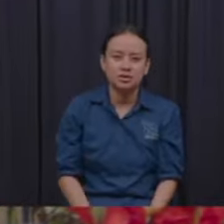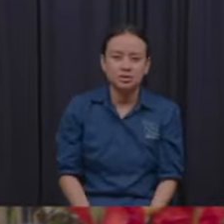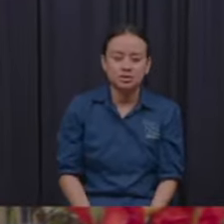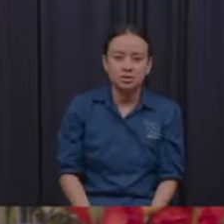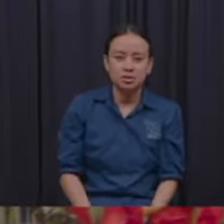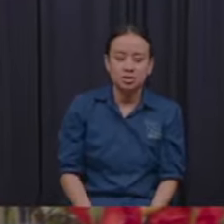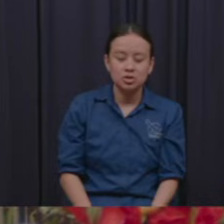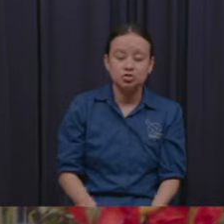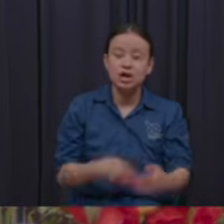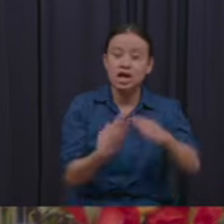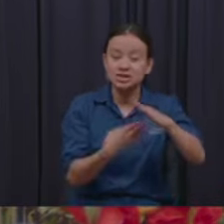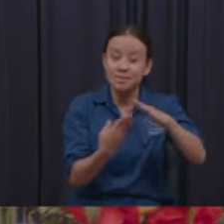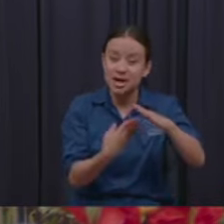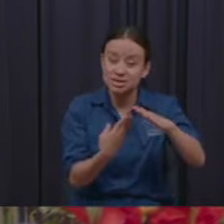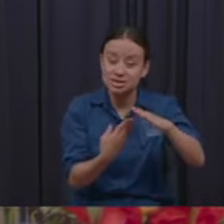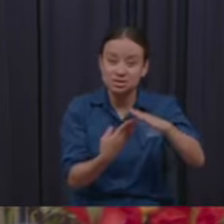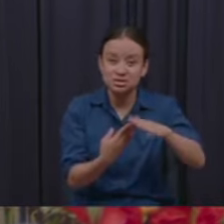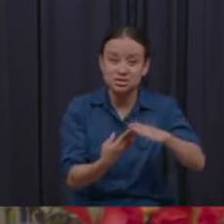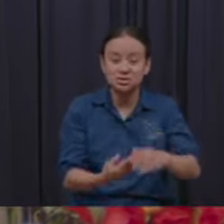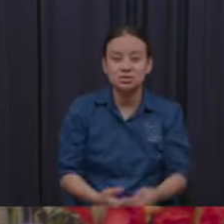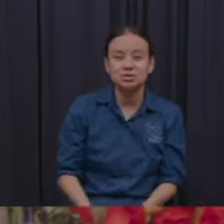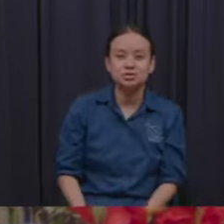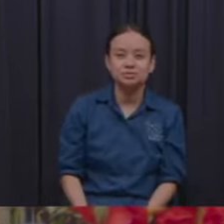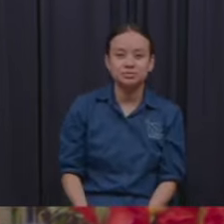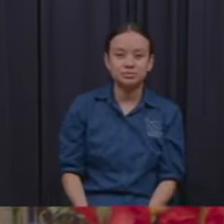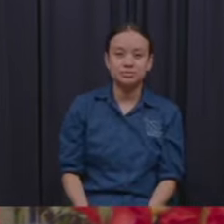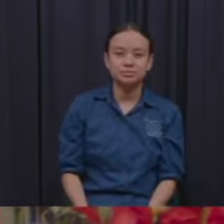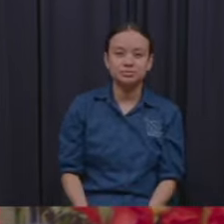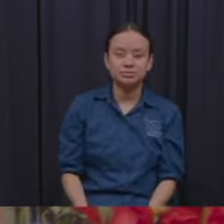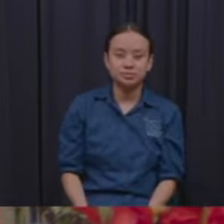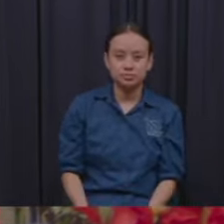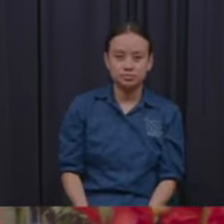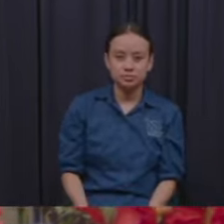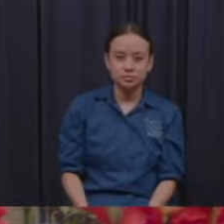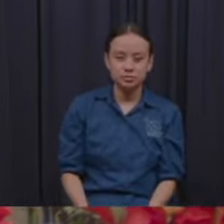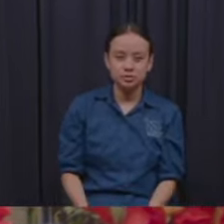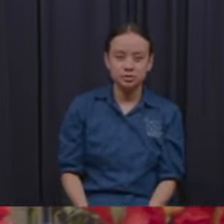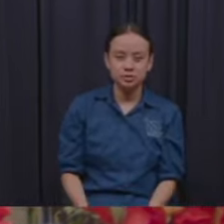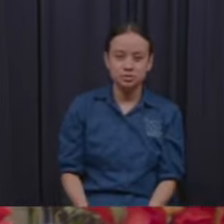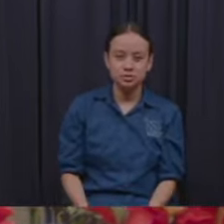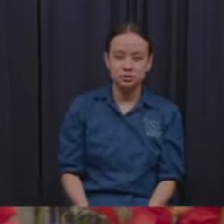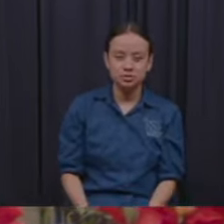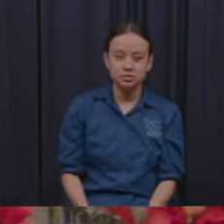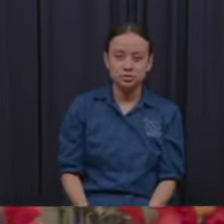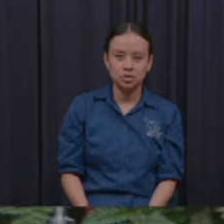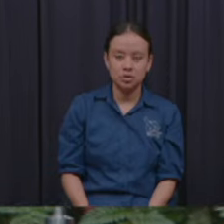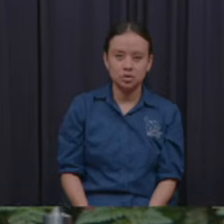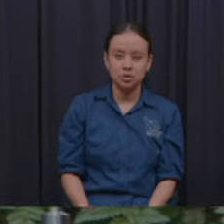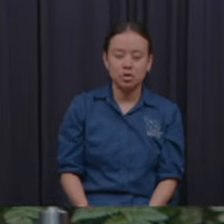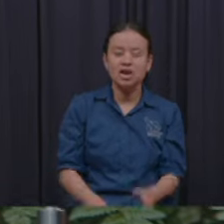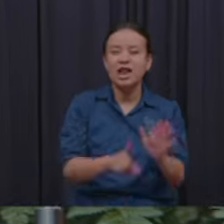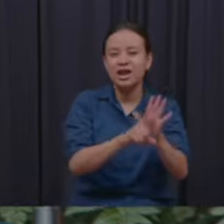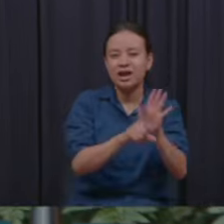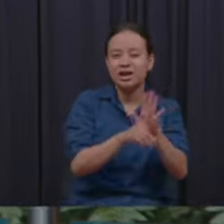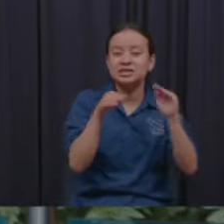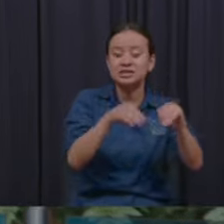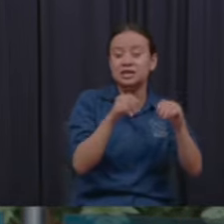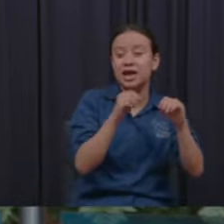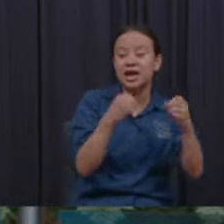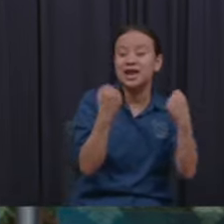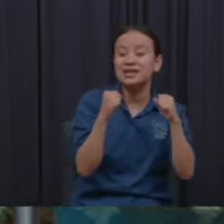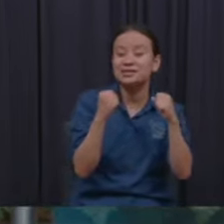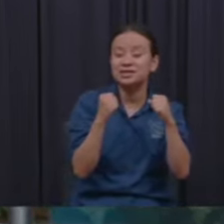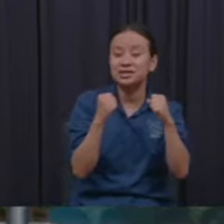las cosas que la palabra de Dios dice que se está cumpliendo en esta casa? ¿No será que lo que